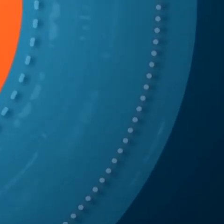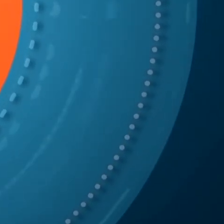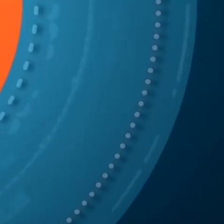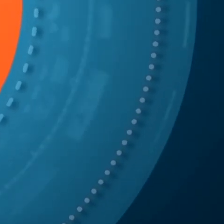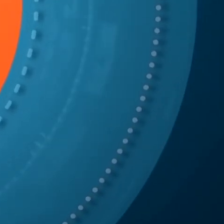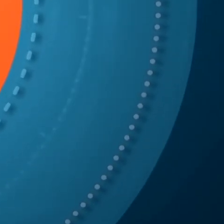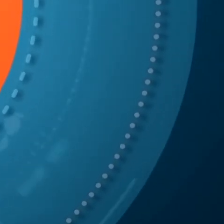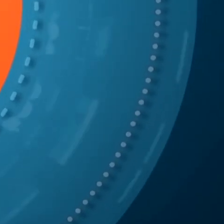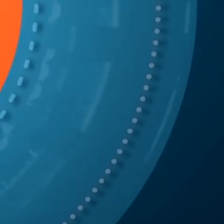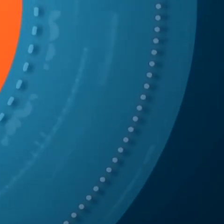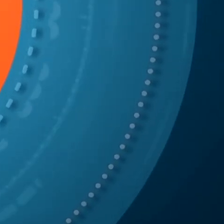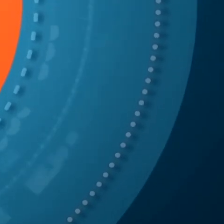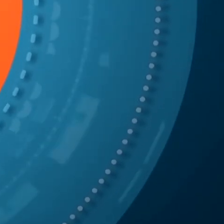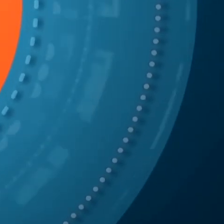¡Gracias!